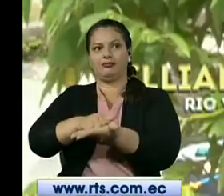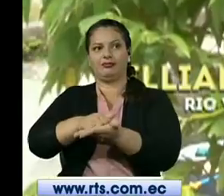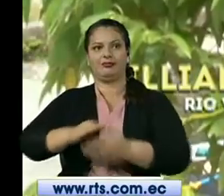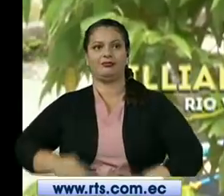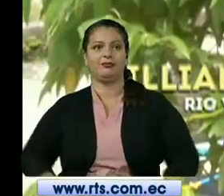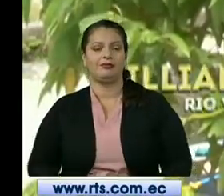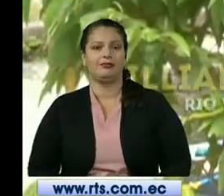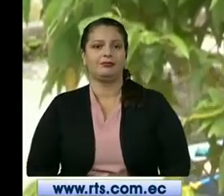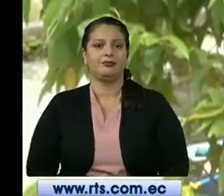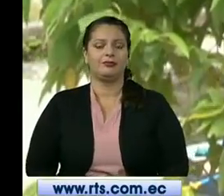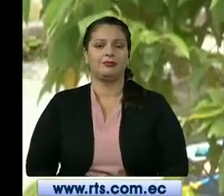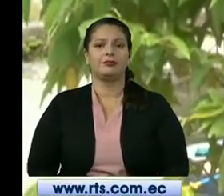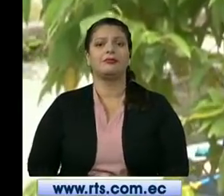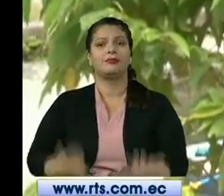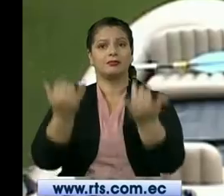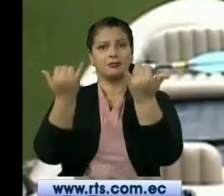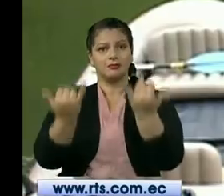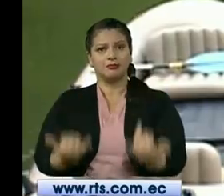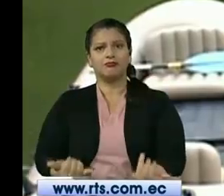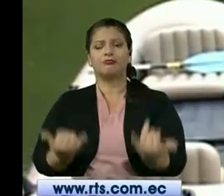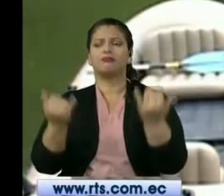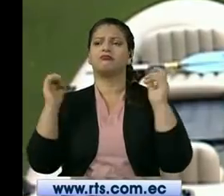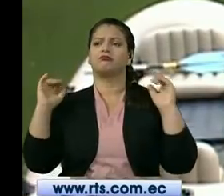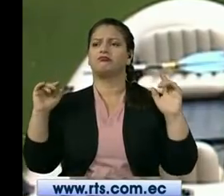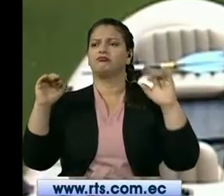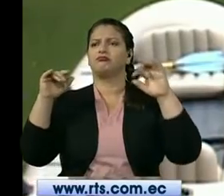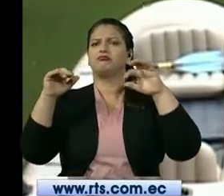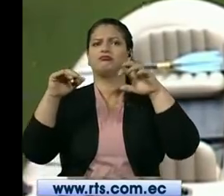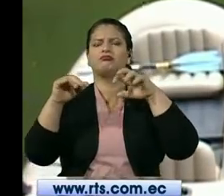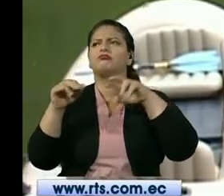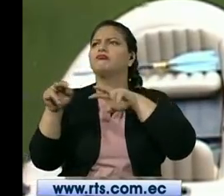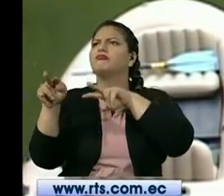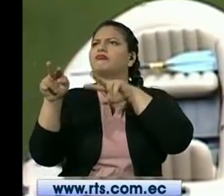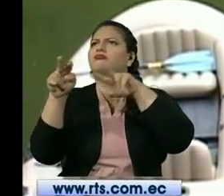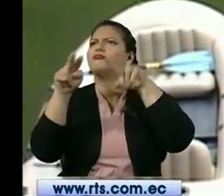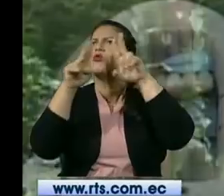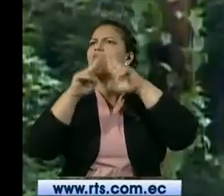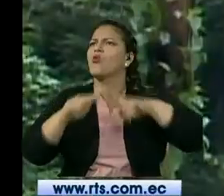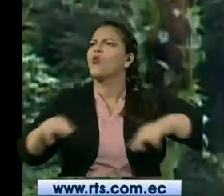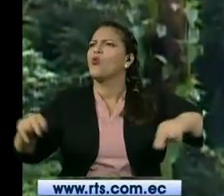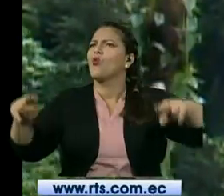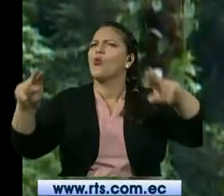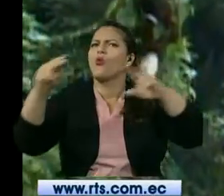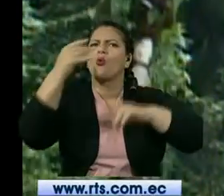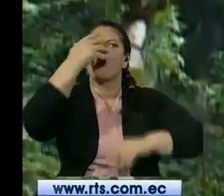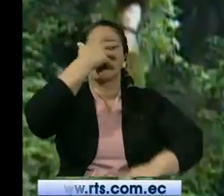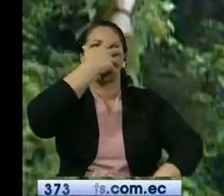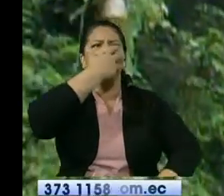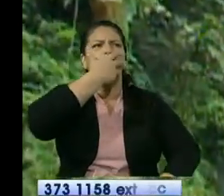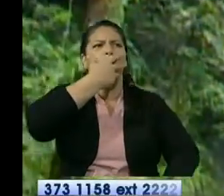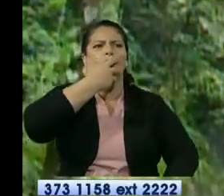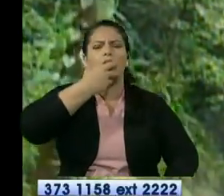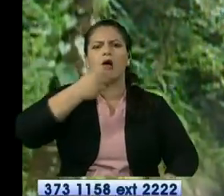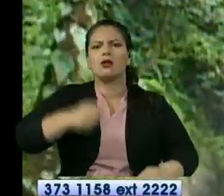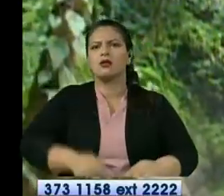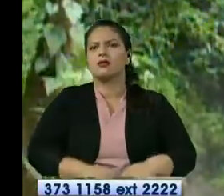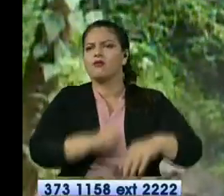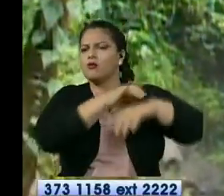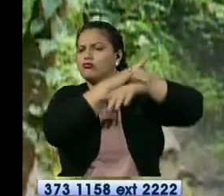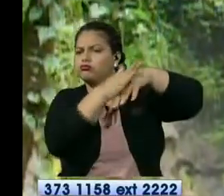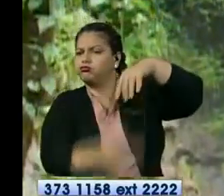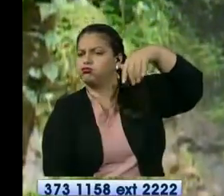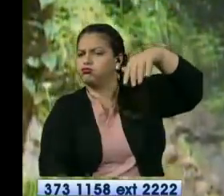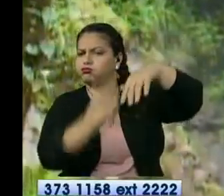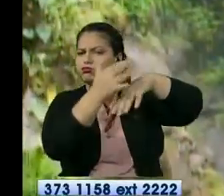conocido por sus encantos naturales, sus aguas, sus saltos maravillosos que tiene, las fiestas